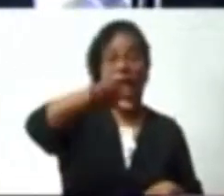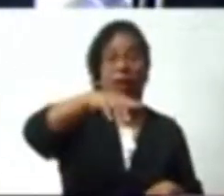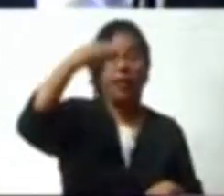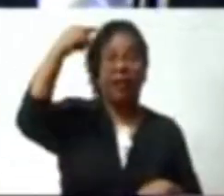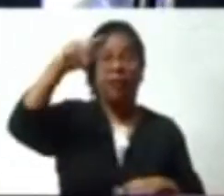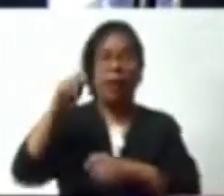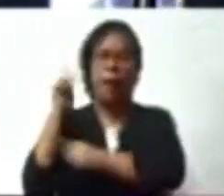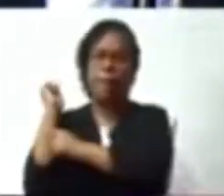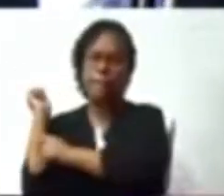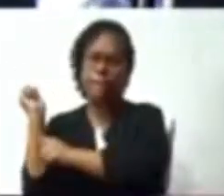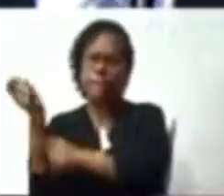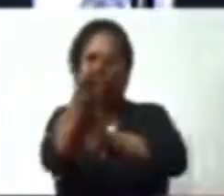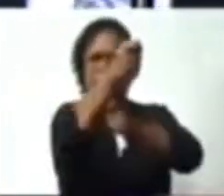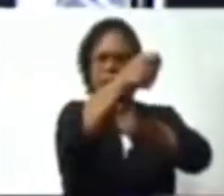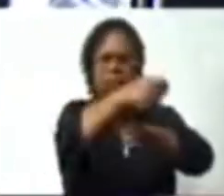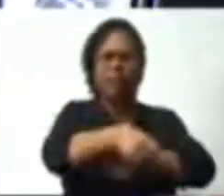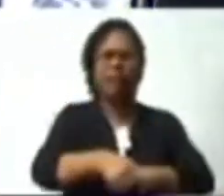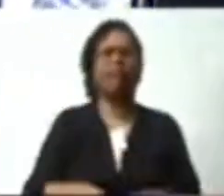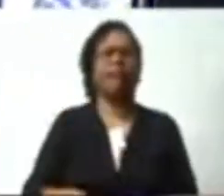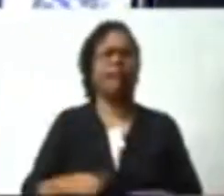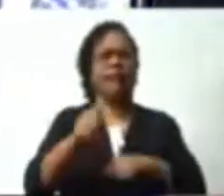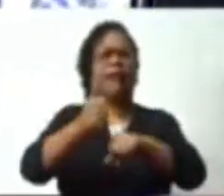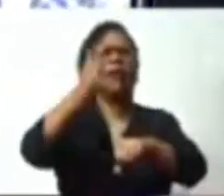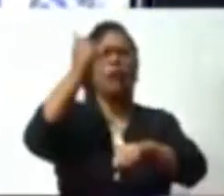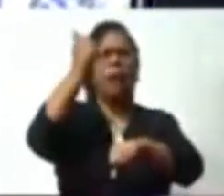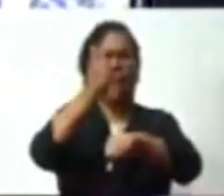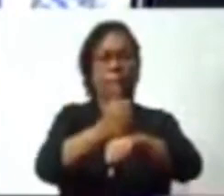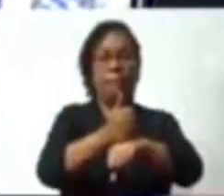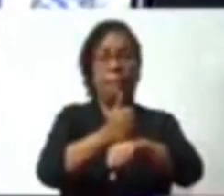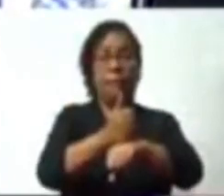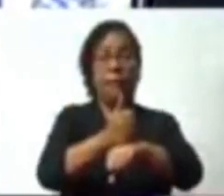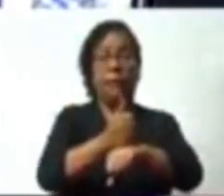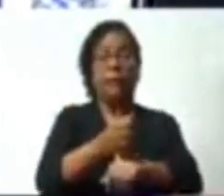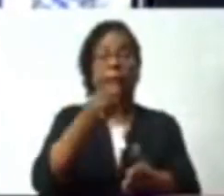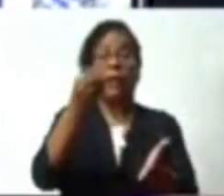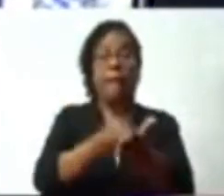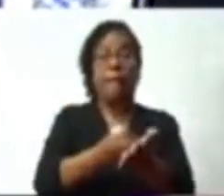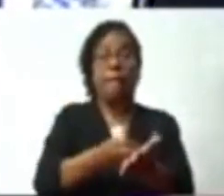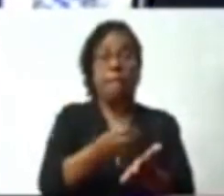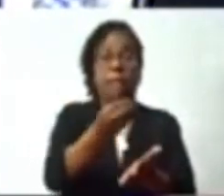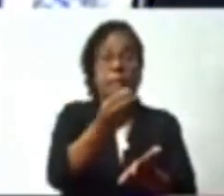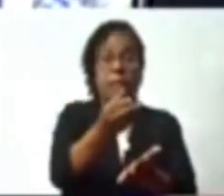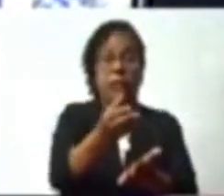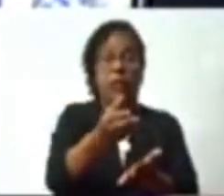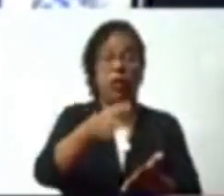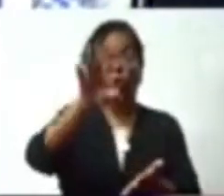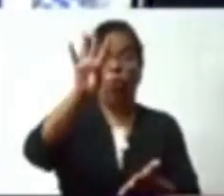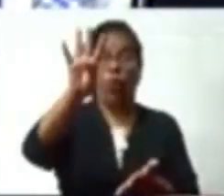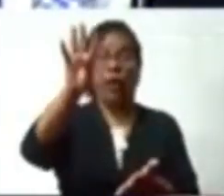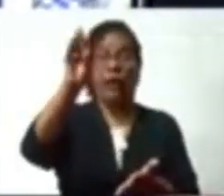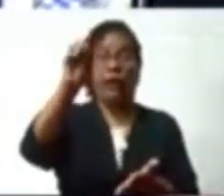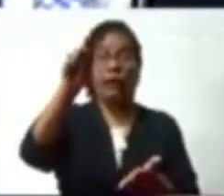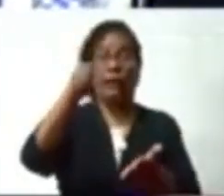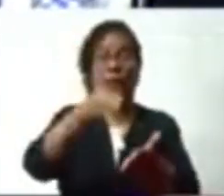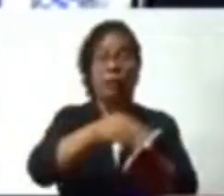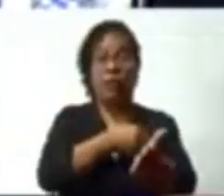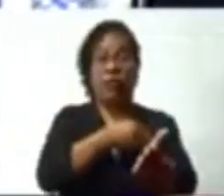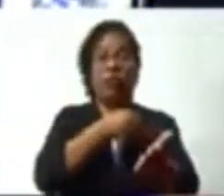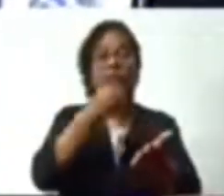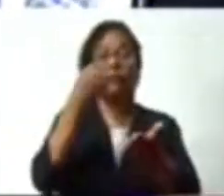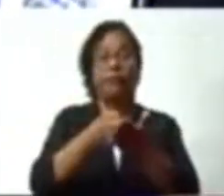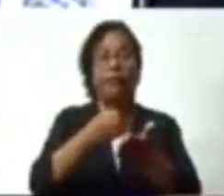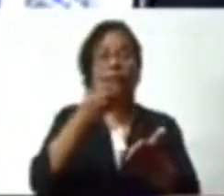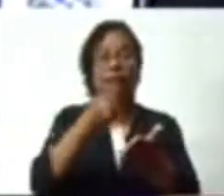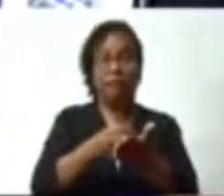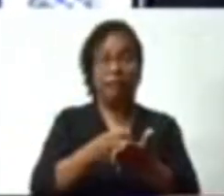con una inversión de 40 millones de pesos. Pero sigue la fiesta y nos trasladamos a